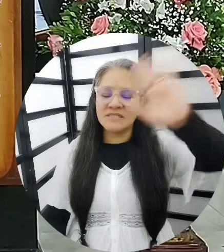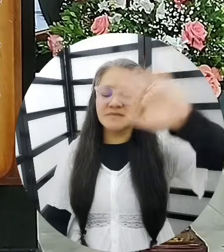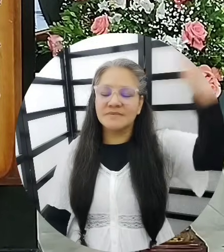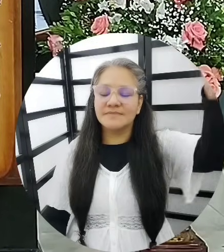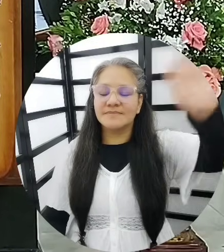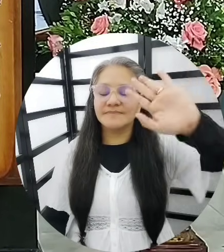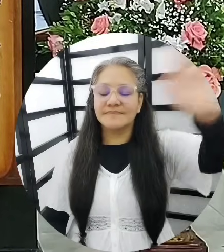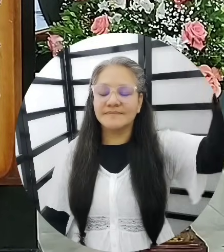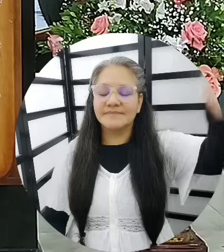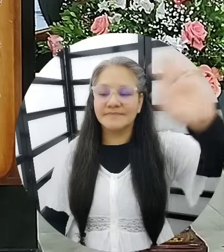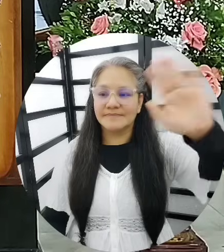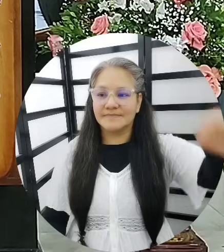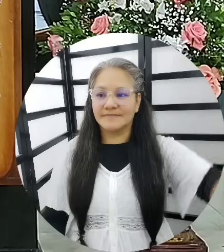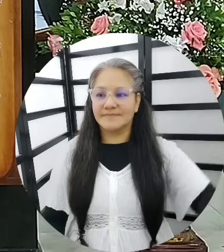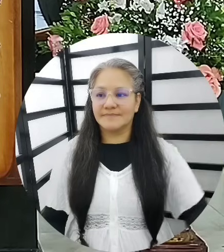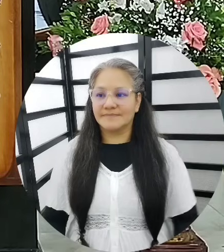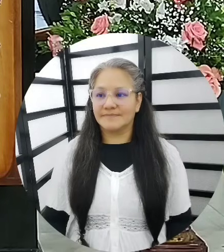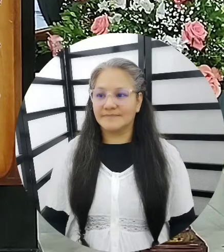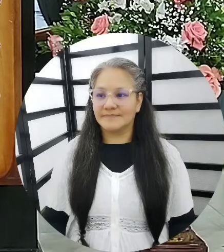completa.